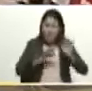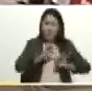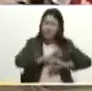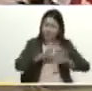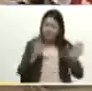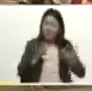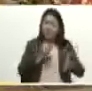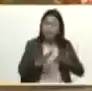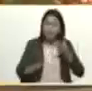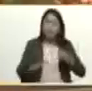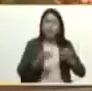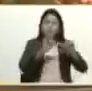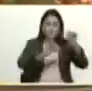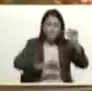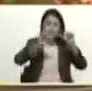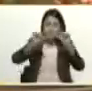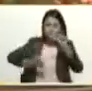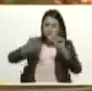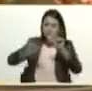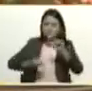repugnantes de la conducta